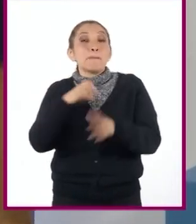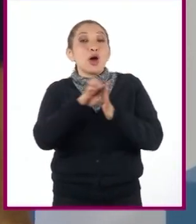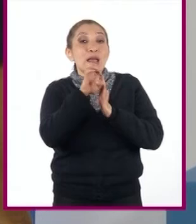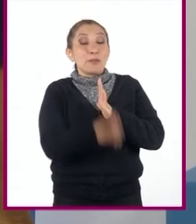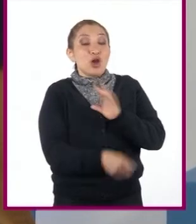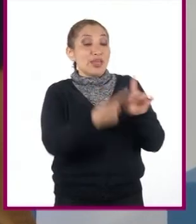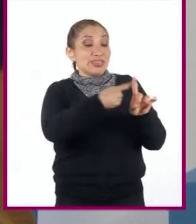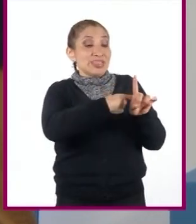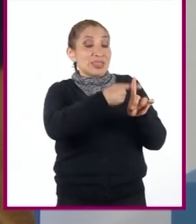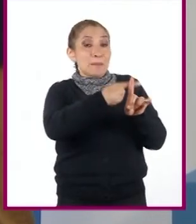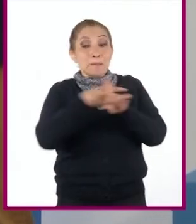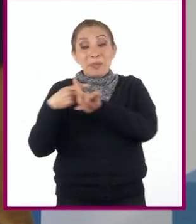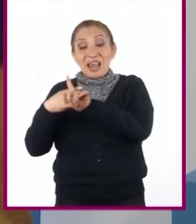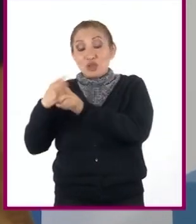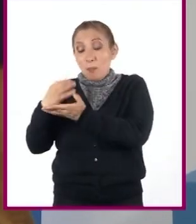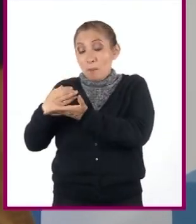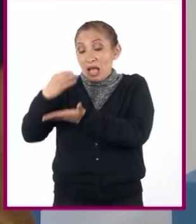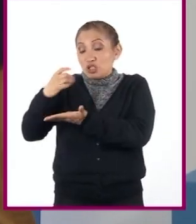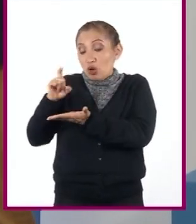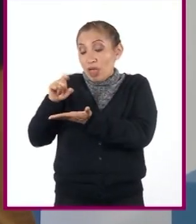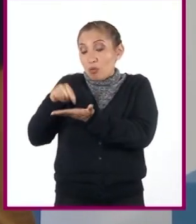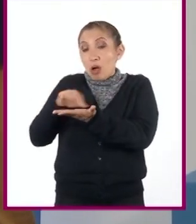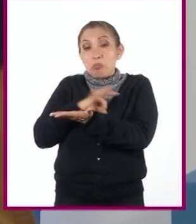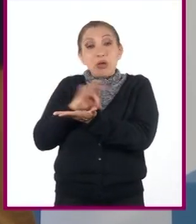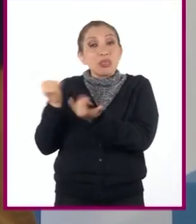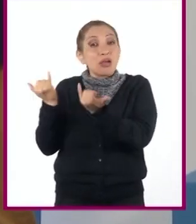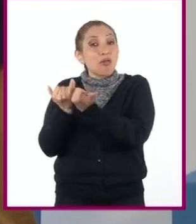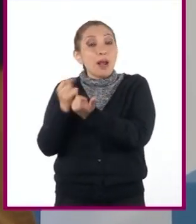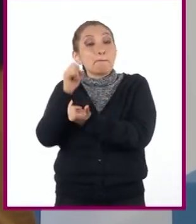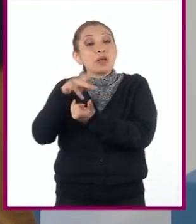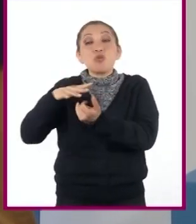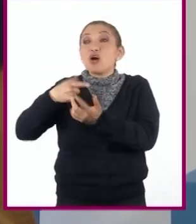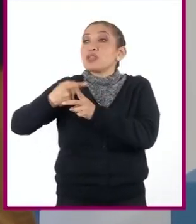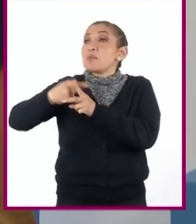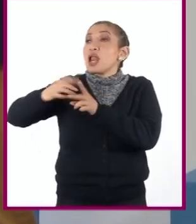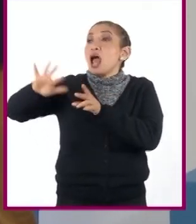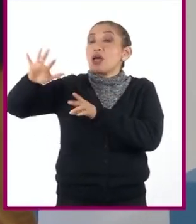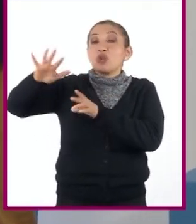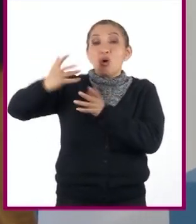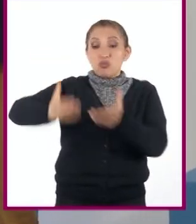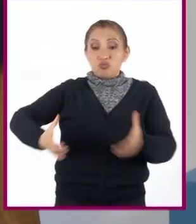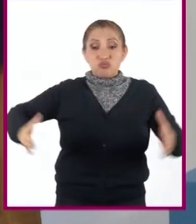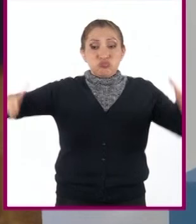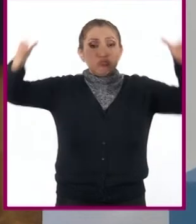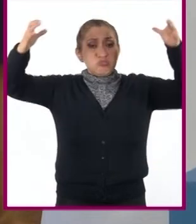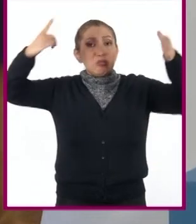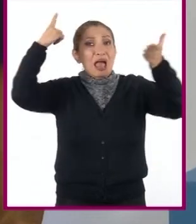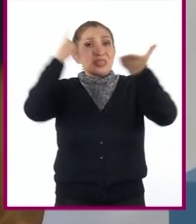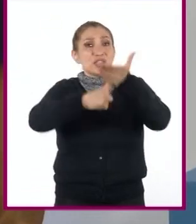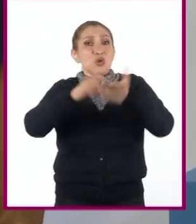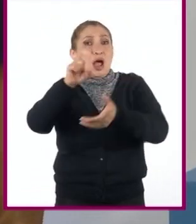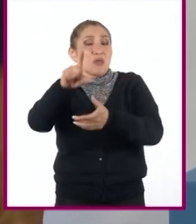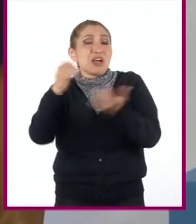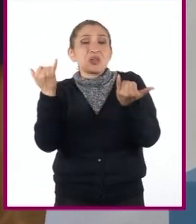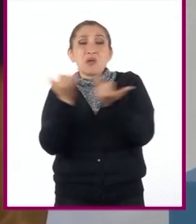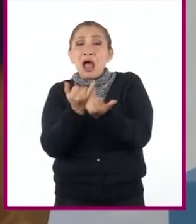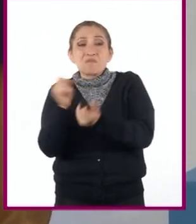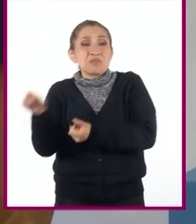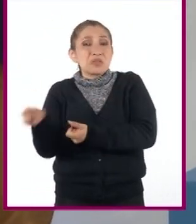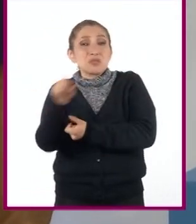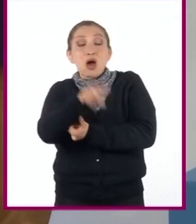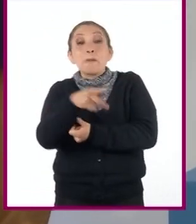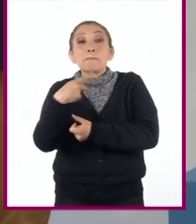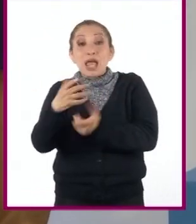la temperatura de un vaso pequeño de agua puede ser la misma que la temperatura de un tinaco lleno de agua, pero el agua del